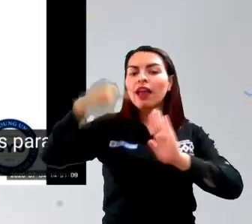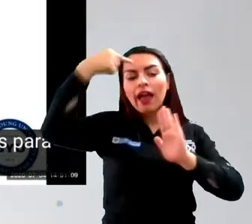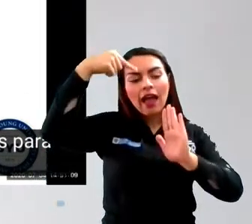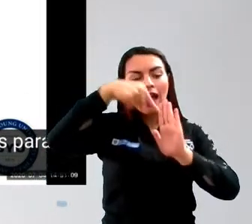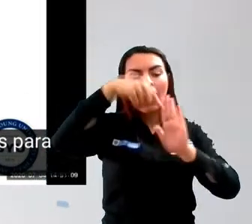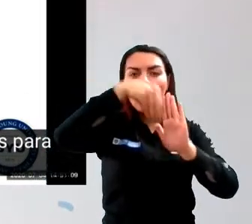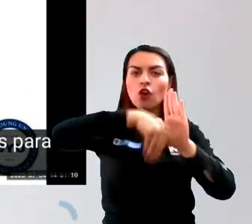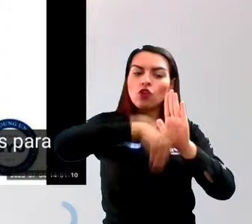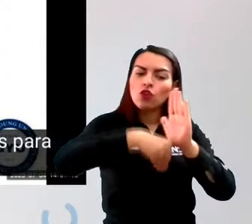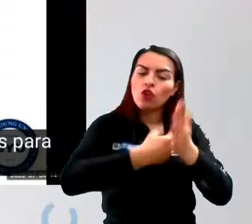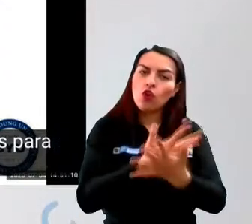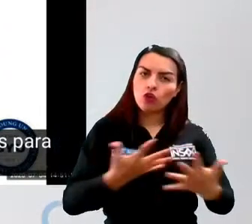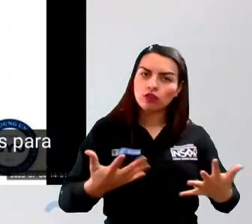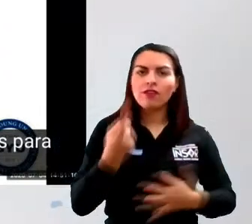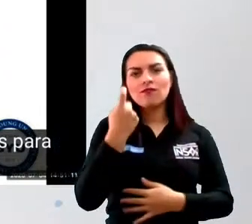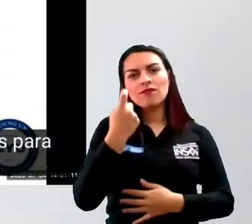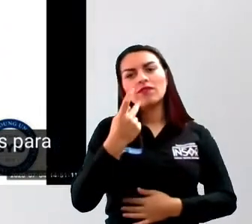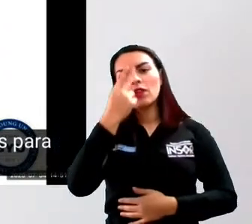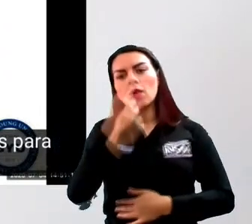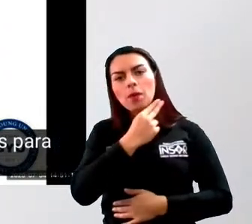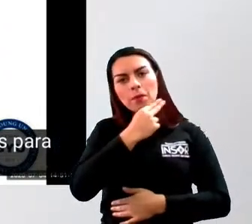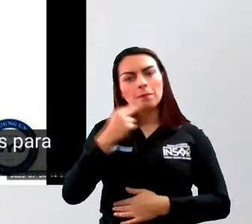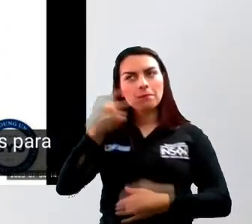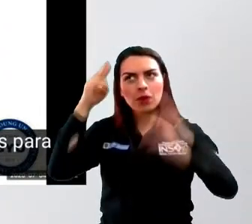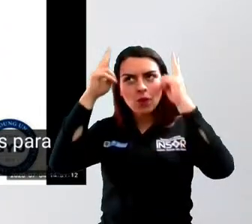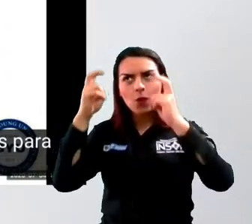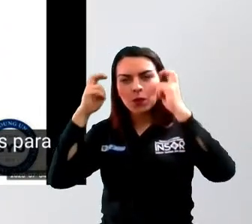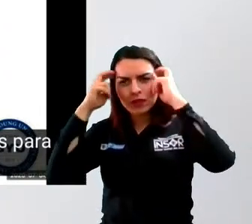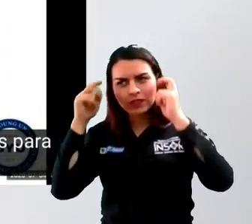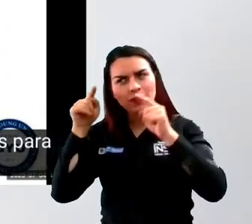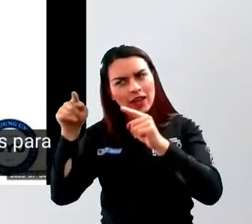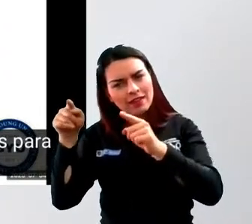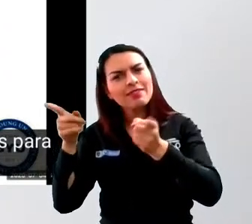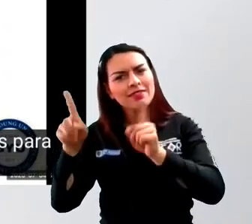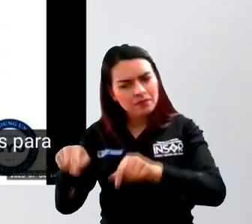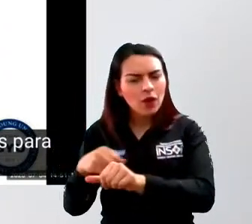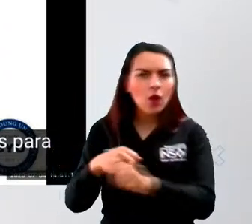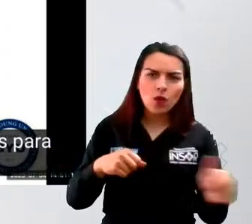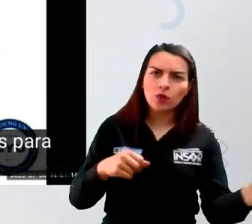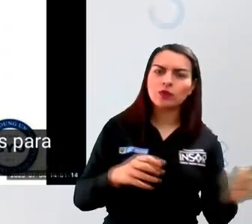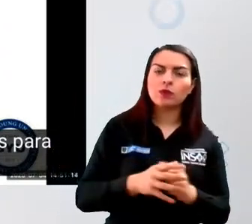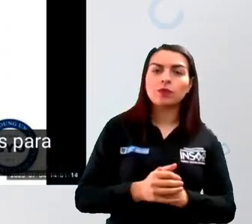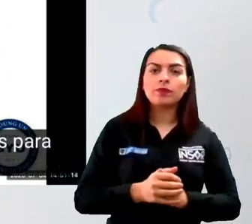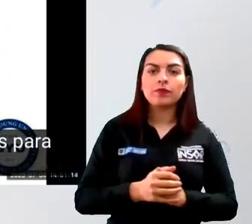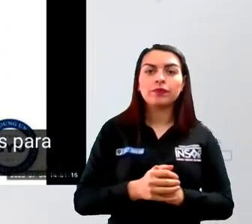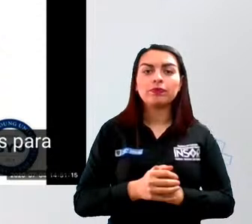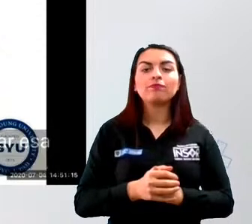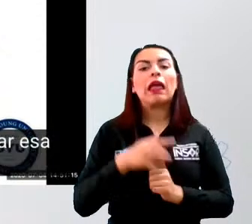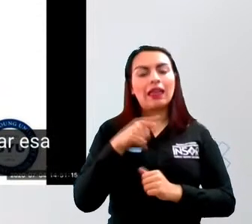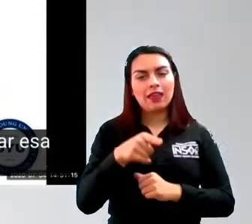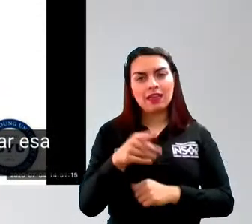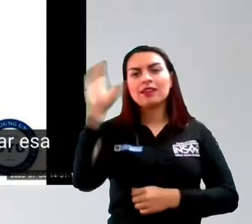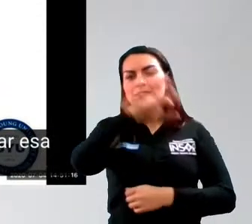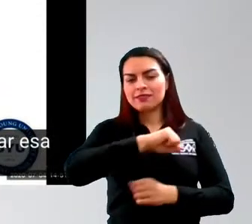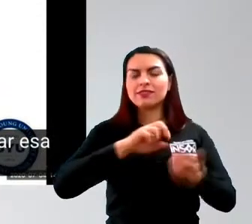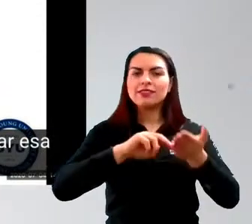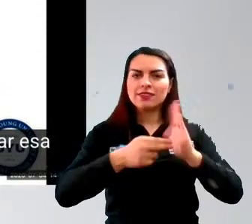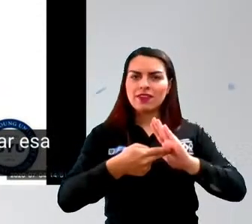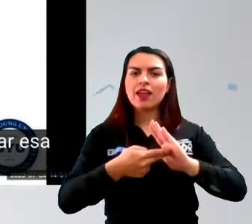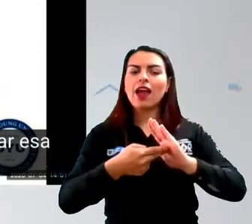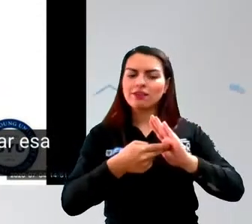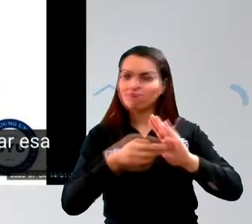el compromiso cognitivo. Así que, una vez más, existe una brecha entre la capacidad de los